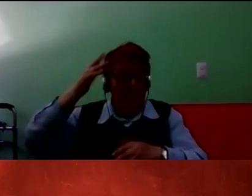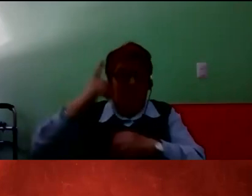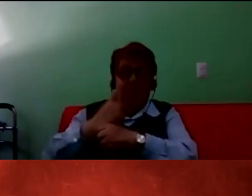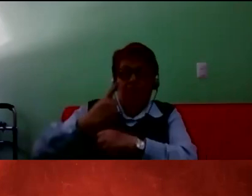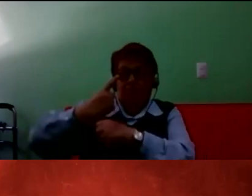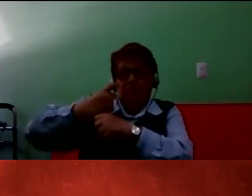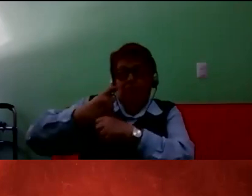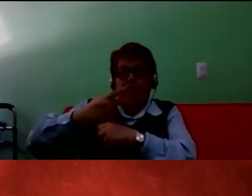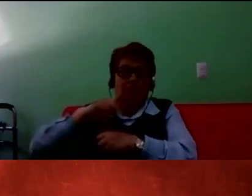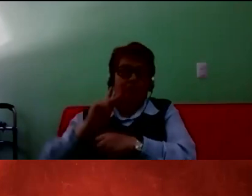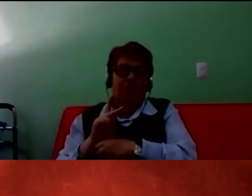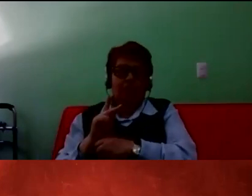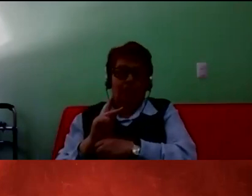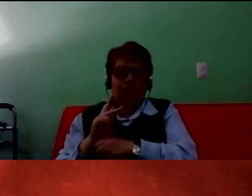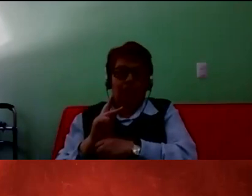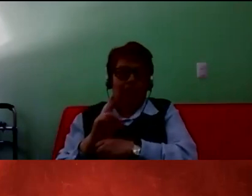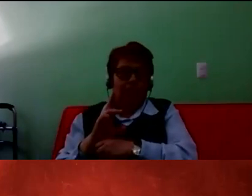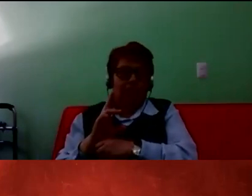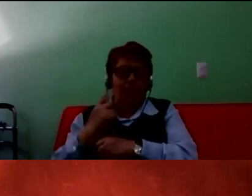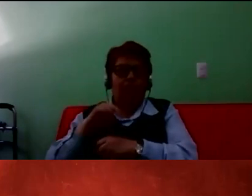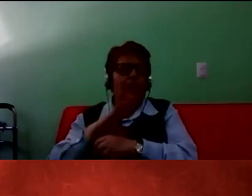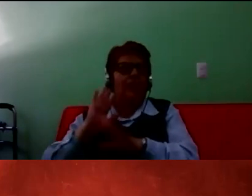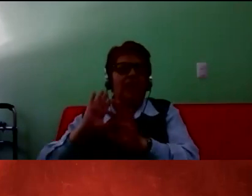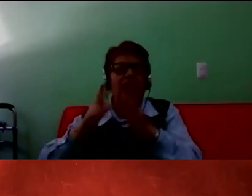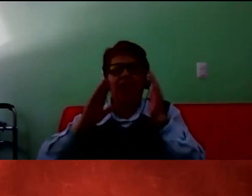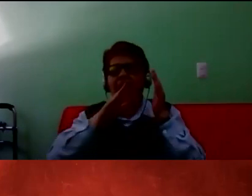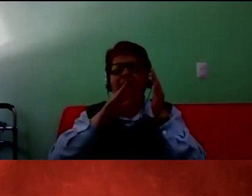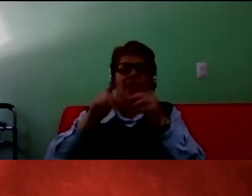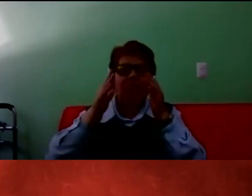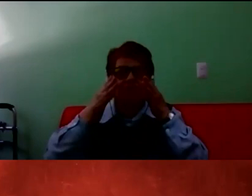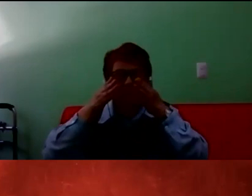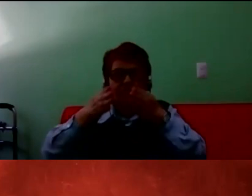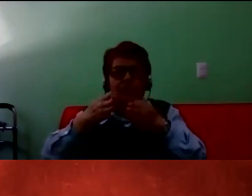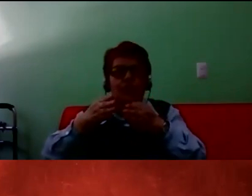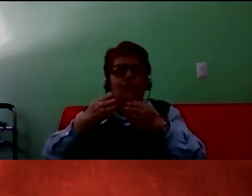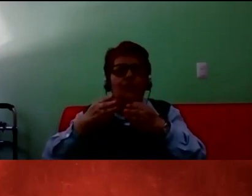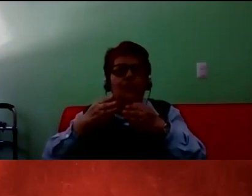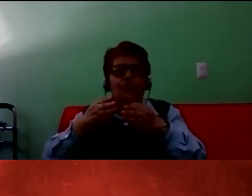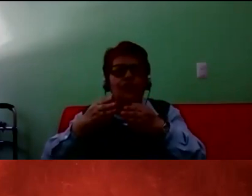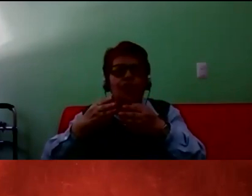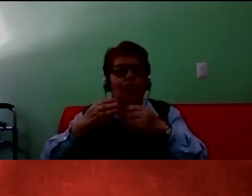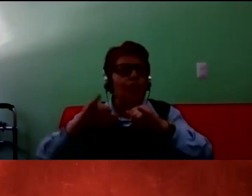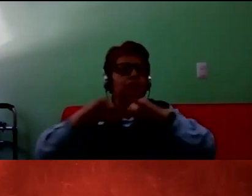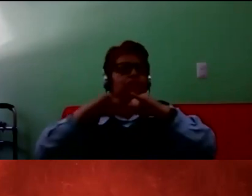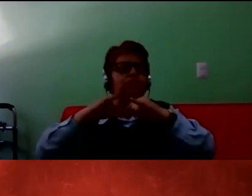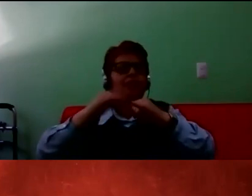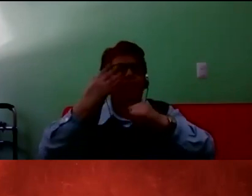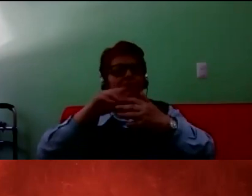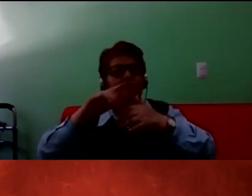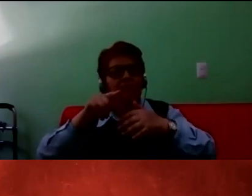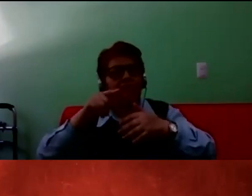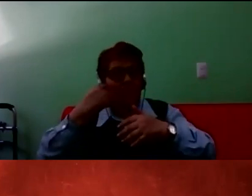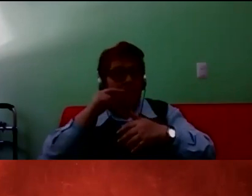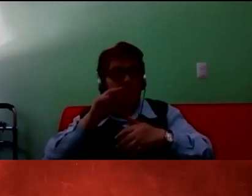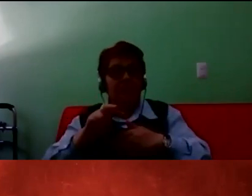no significa que nos quedemos centrados en estos puntos o en el mapeo que nos mostraron, sino que